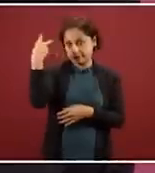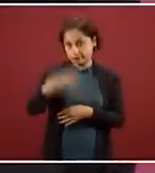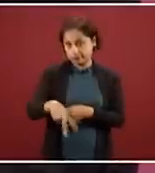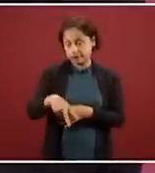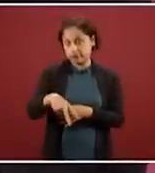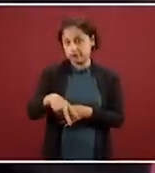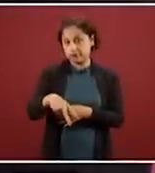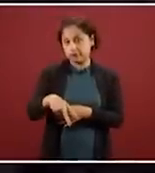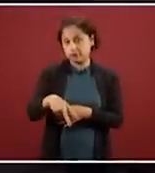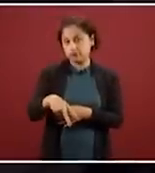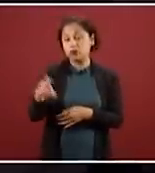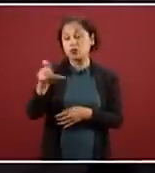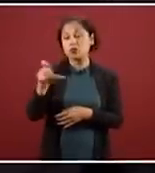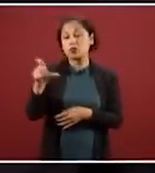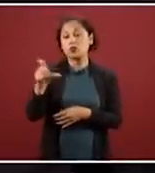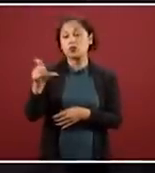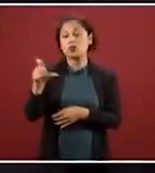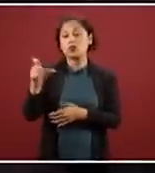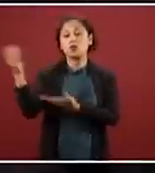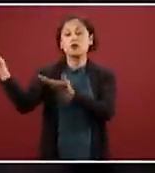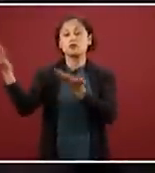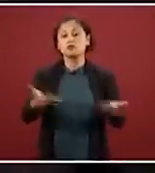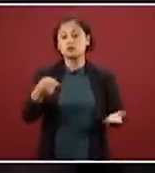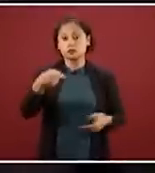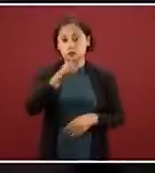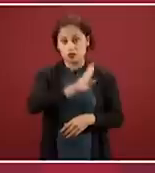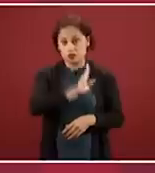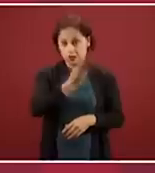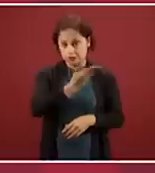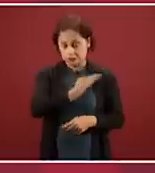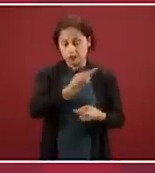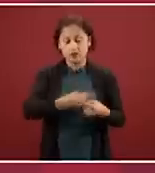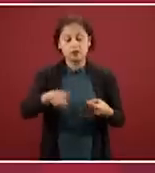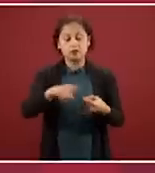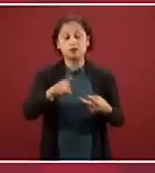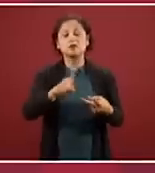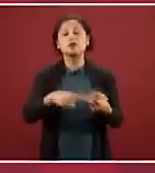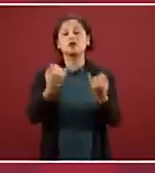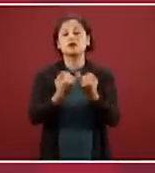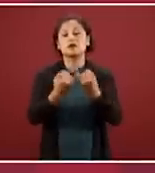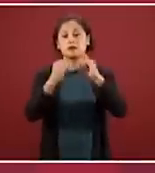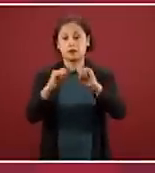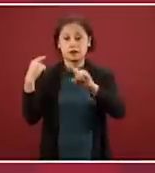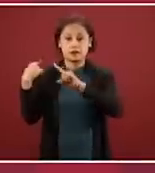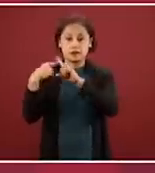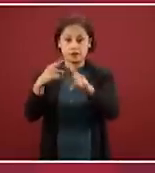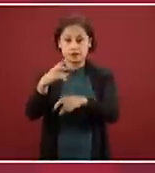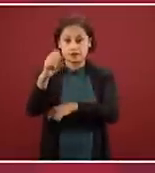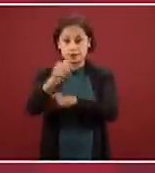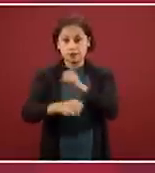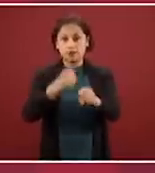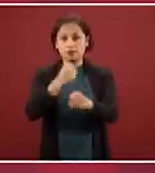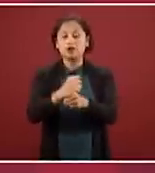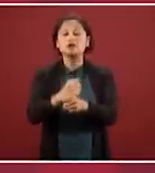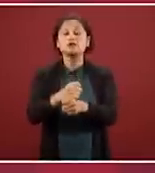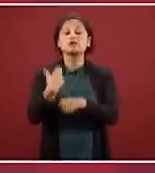de la llegada de los españoles y al mismo tiempo de la independencia, los 200 años. Y esto va a ser en el